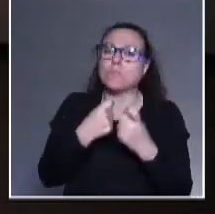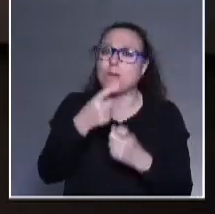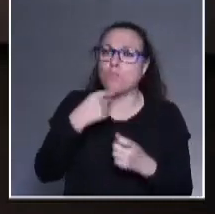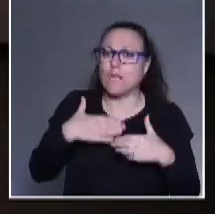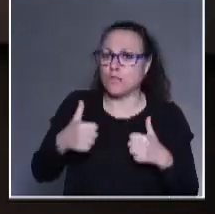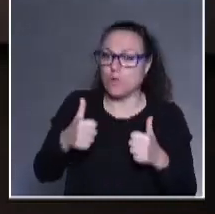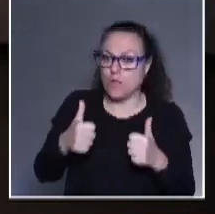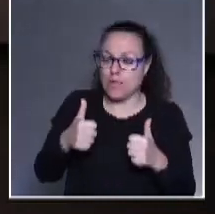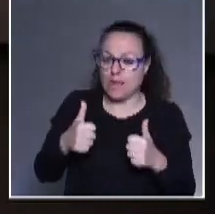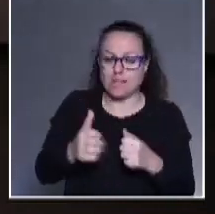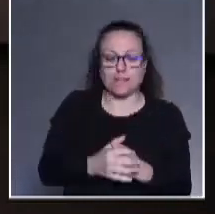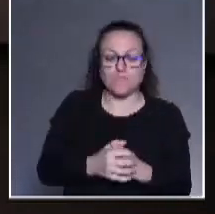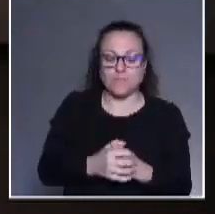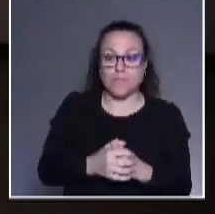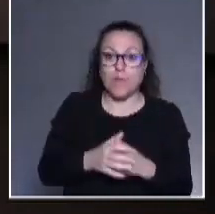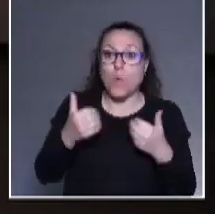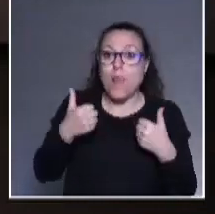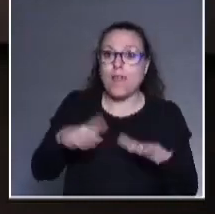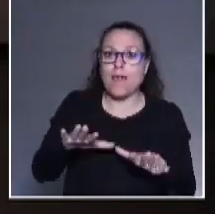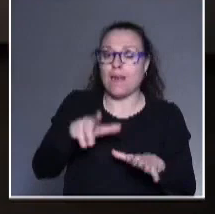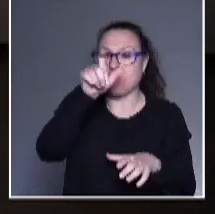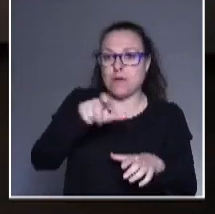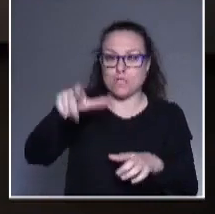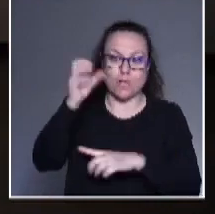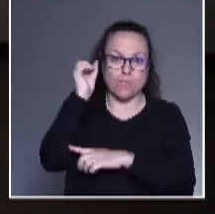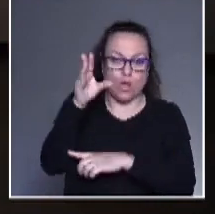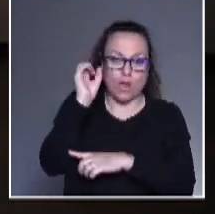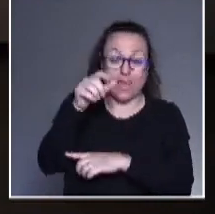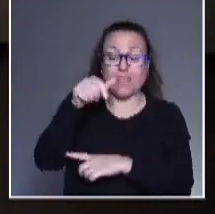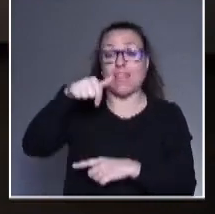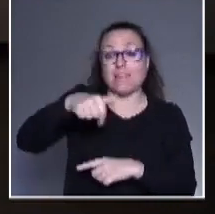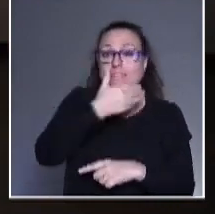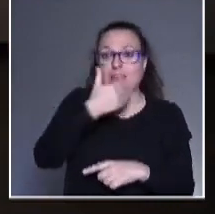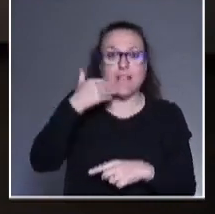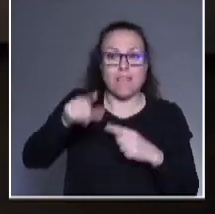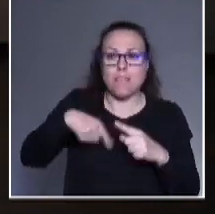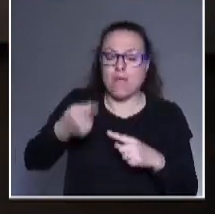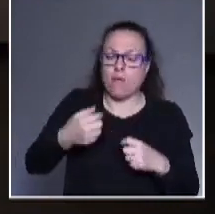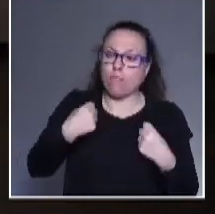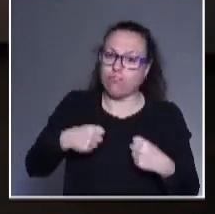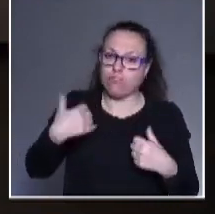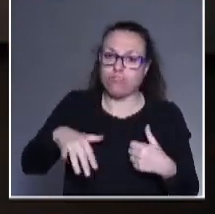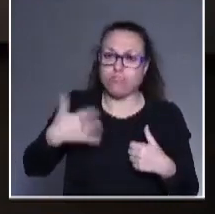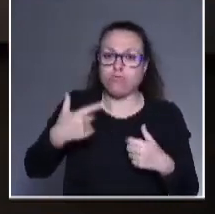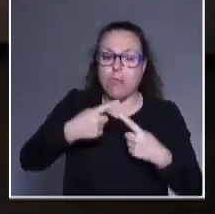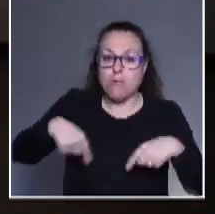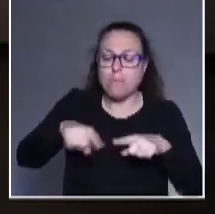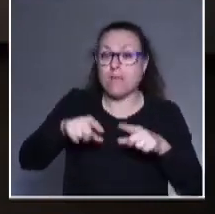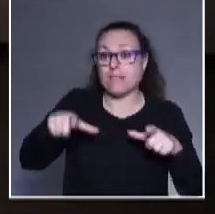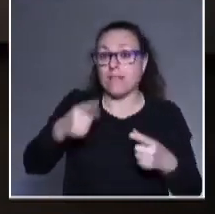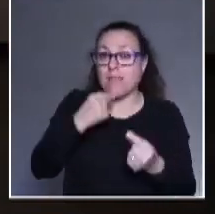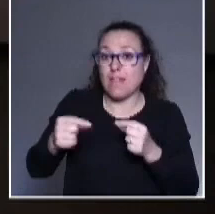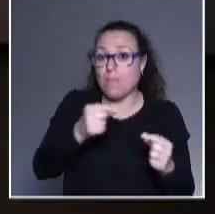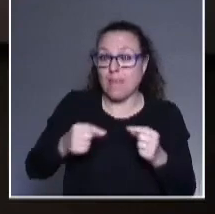preguntas a cualquiera de los ponentes. Esta mañana y la tarde serán intensas. Tenemos ponencias, tenemos mesas redondas,